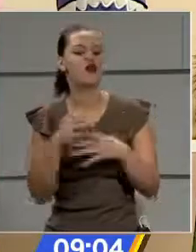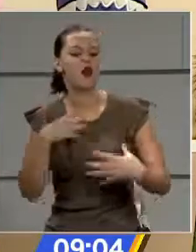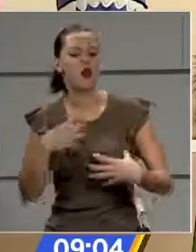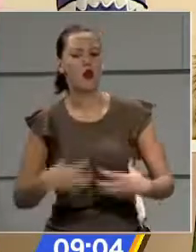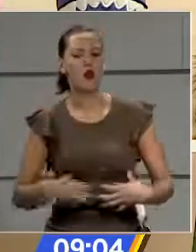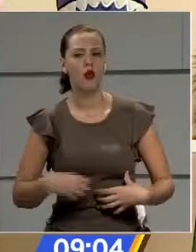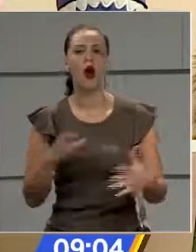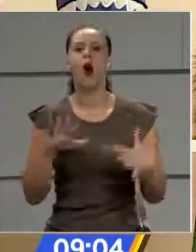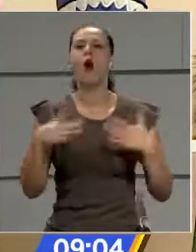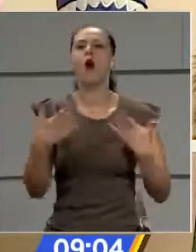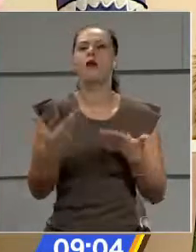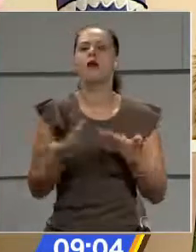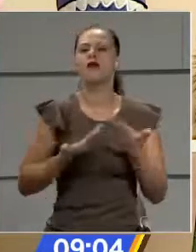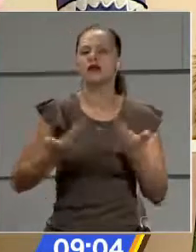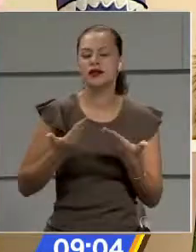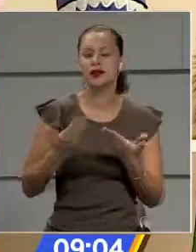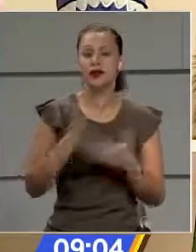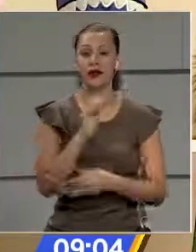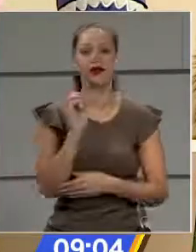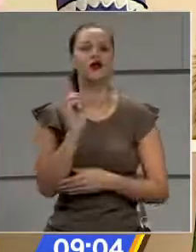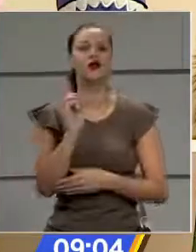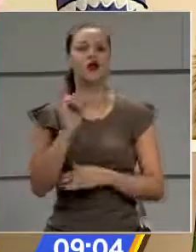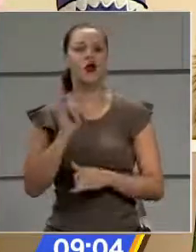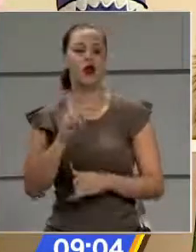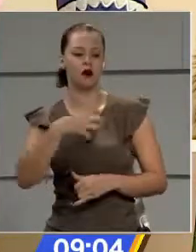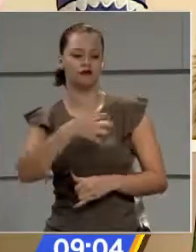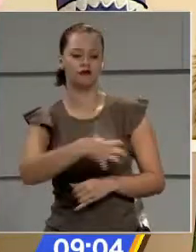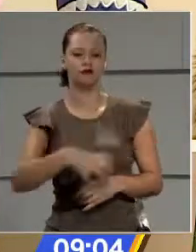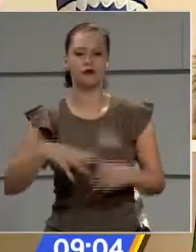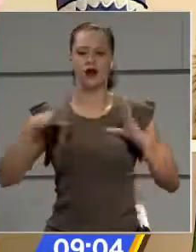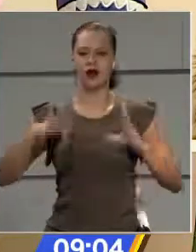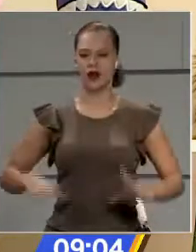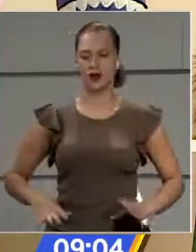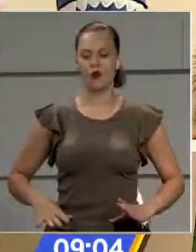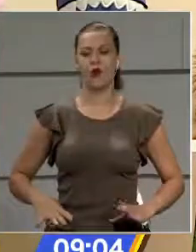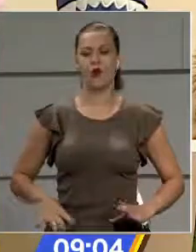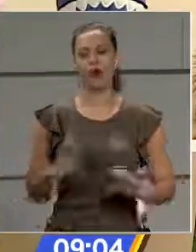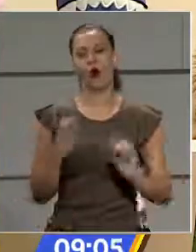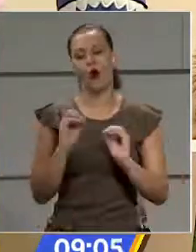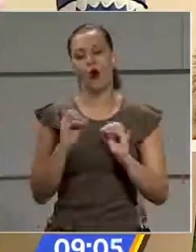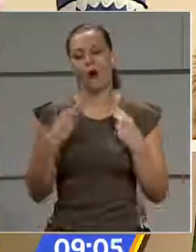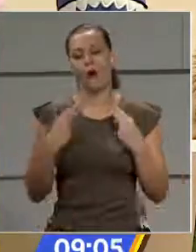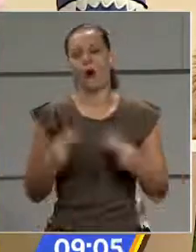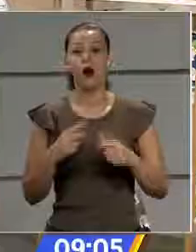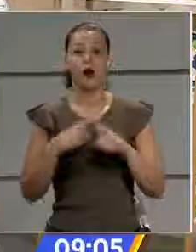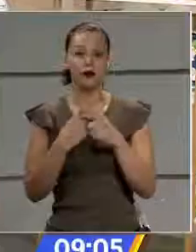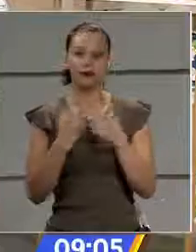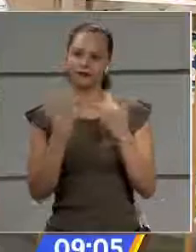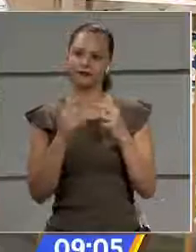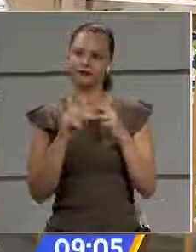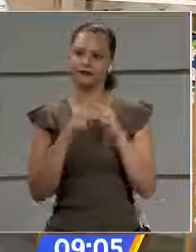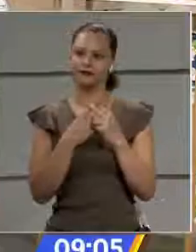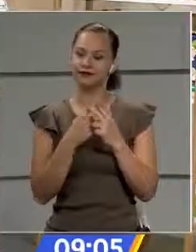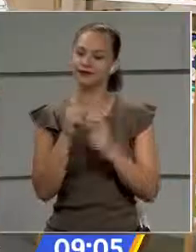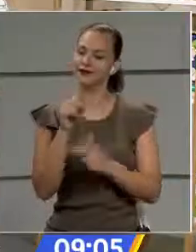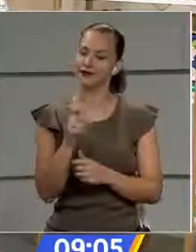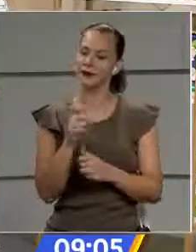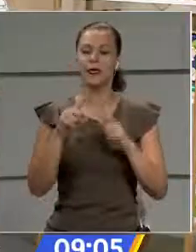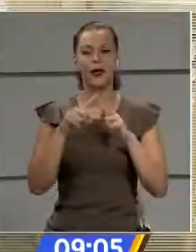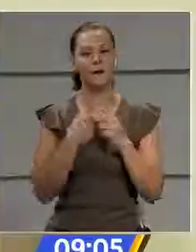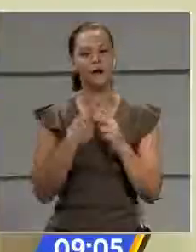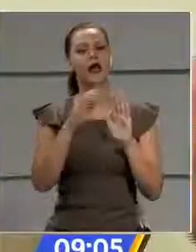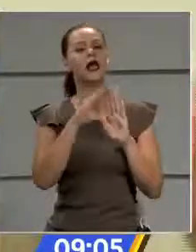sirven y y dónde están ubicados en nuestro cuerpo humano. Pero bueno, arrancamos como tenemos que arrancar,